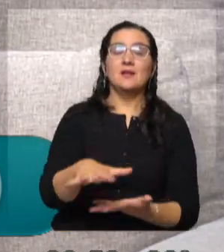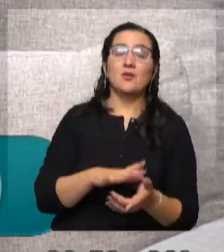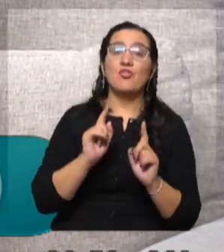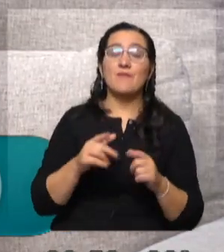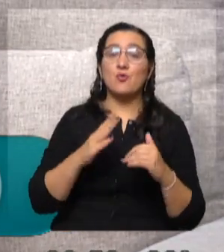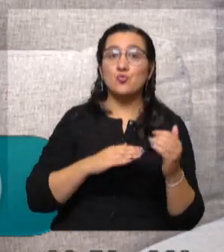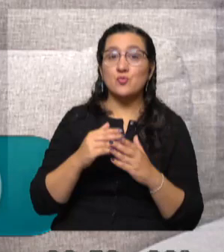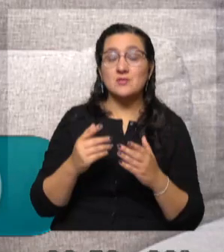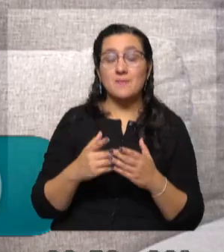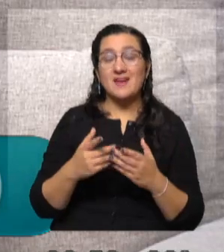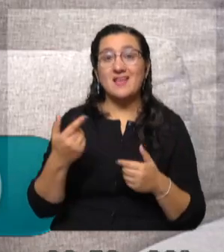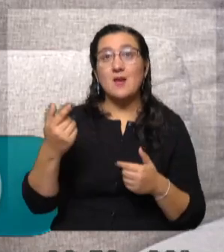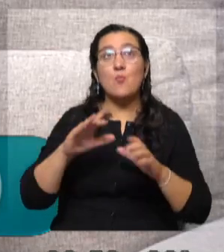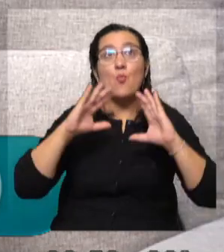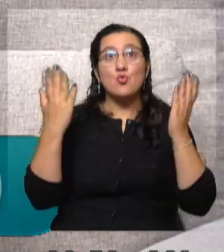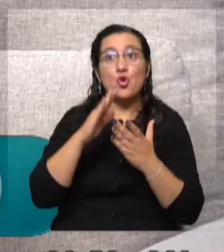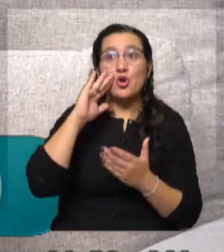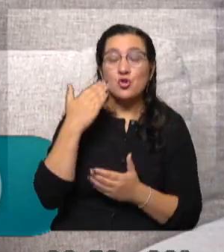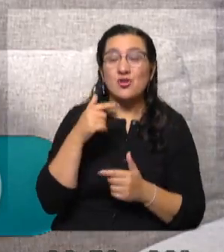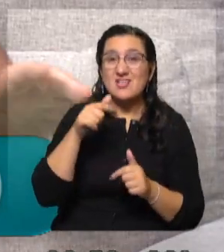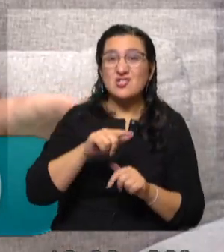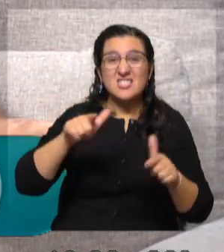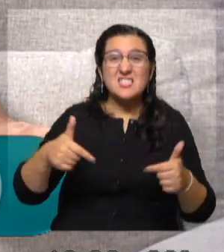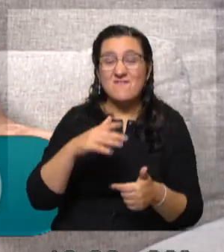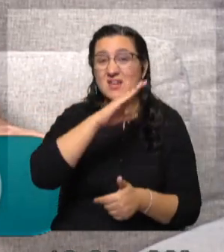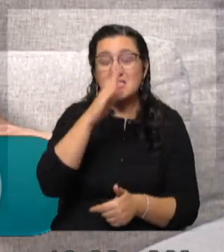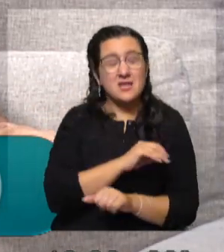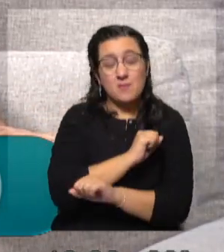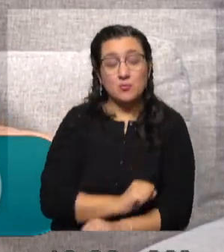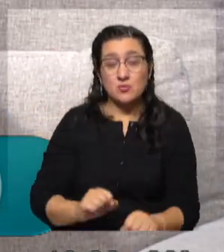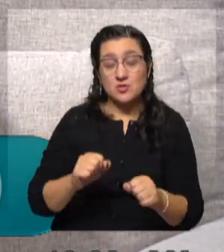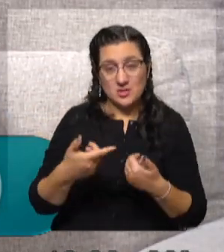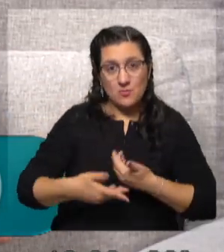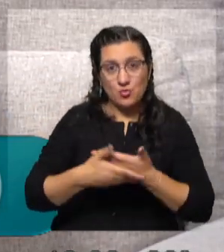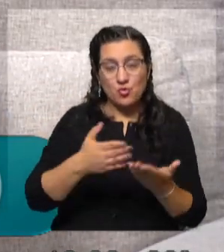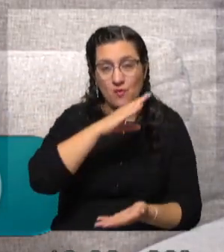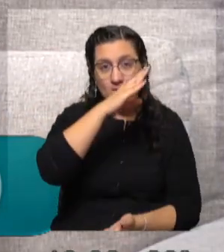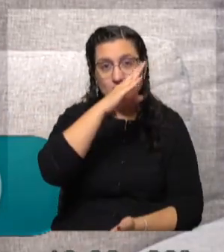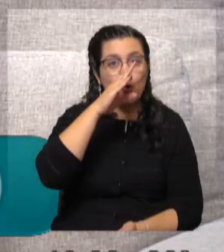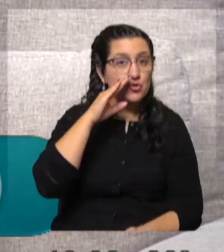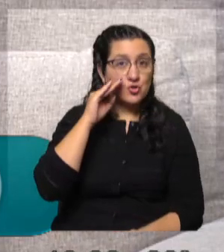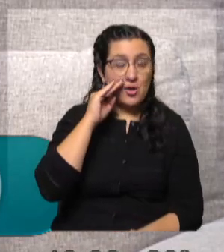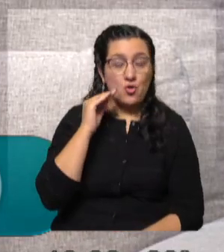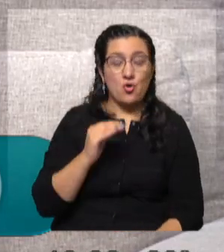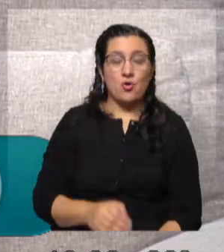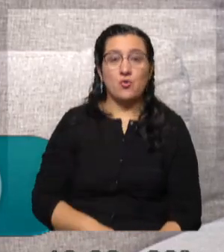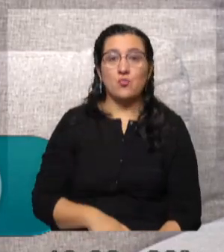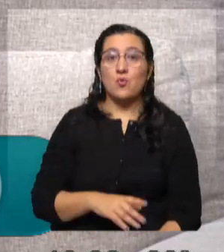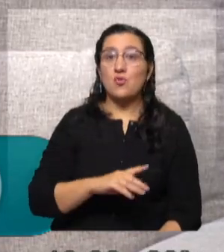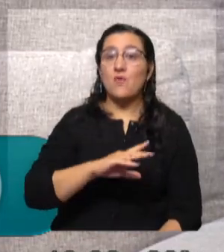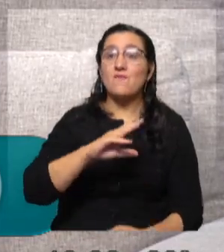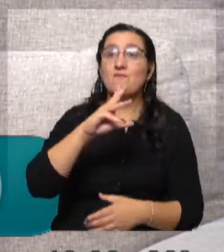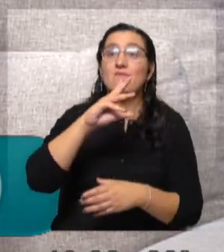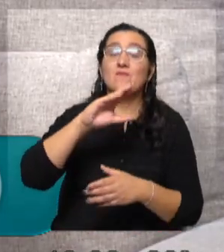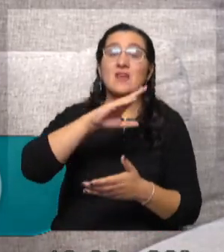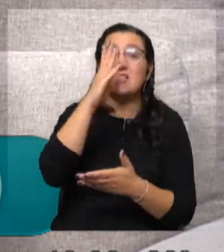para poder pesar en el mundo eso sin Brasil era imposible Ya quedó demostrado con bolsonaro Brasil fue Se fue del escenario internacional